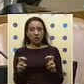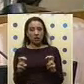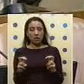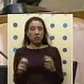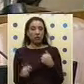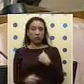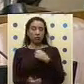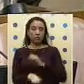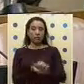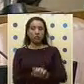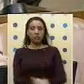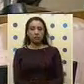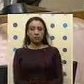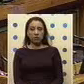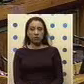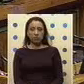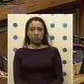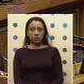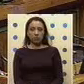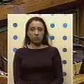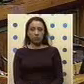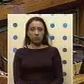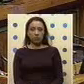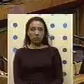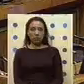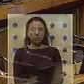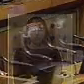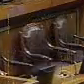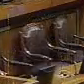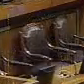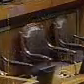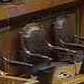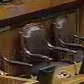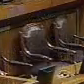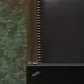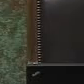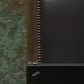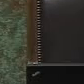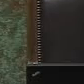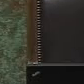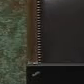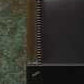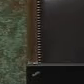por parte mía. Muchas gracias, presidente. Gracias, diputado Giorgio Jackson.